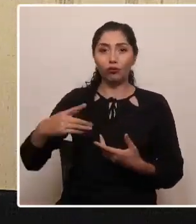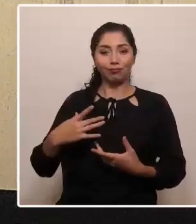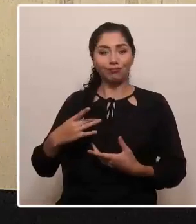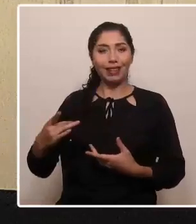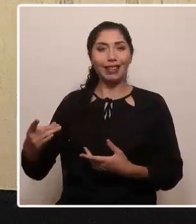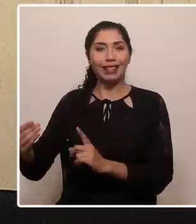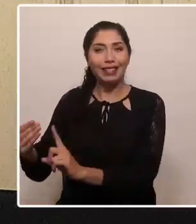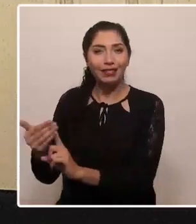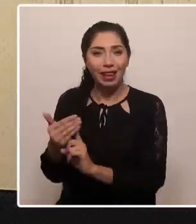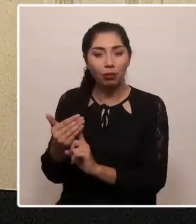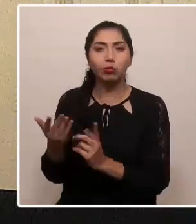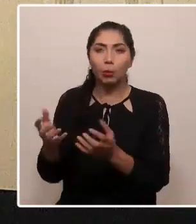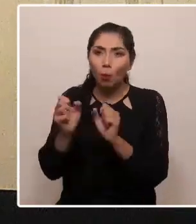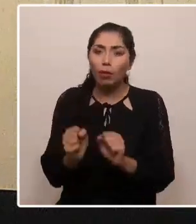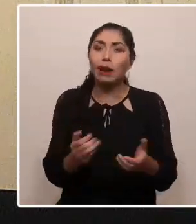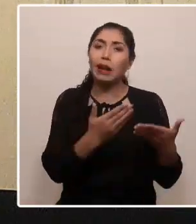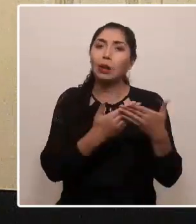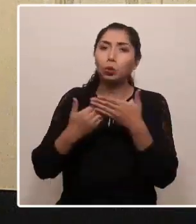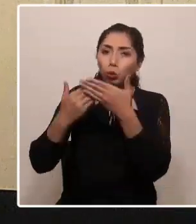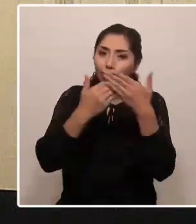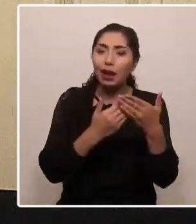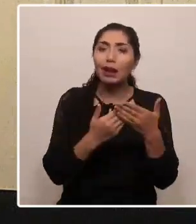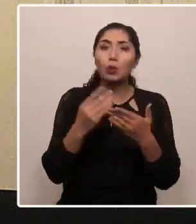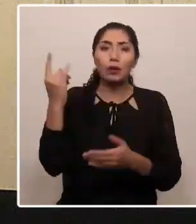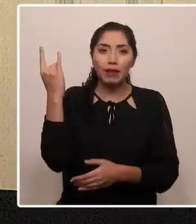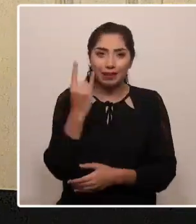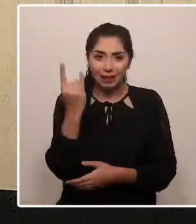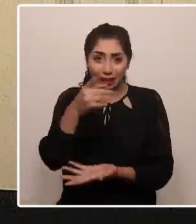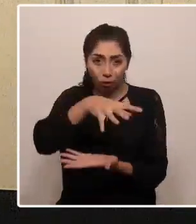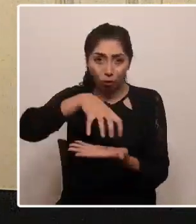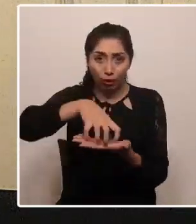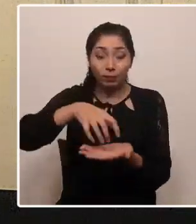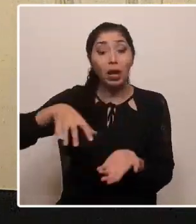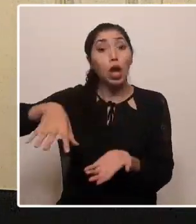estudiar en la ciudad y en la universidad. La